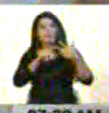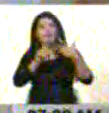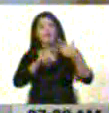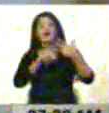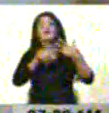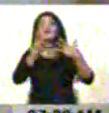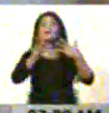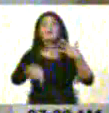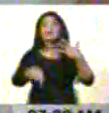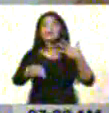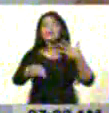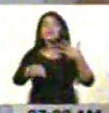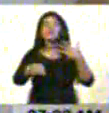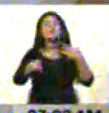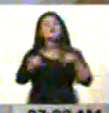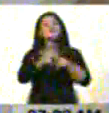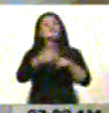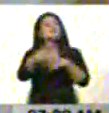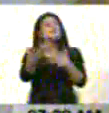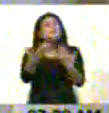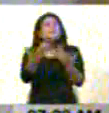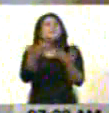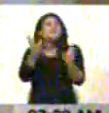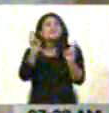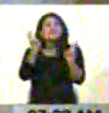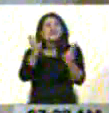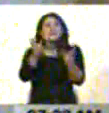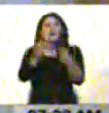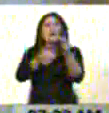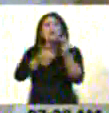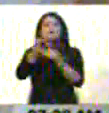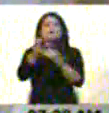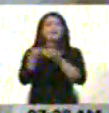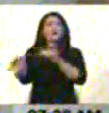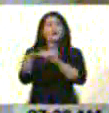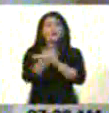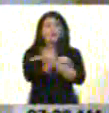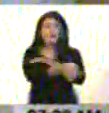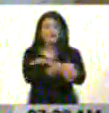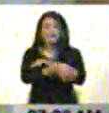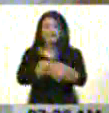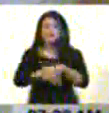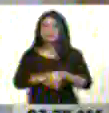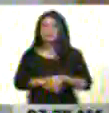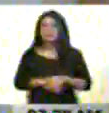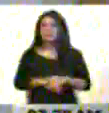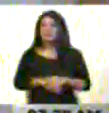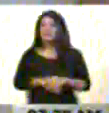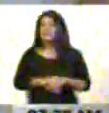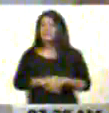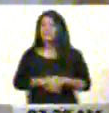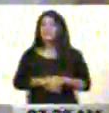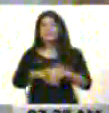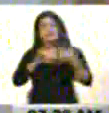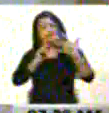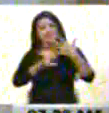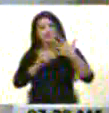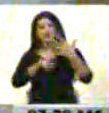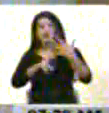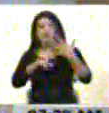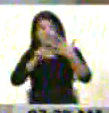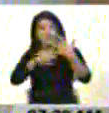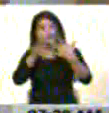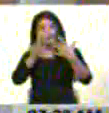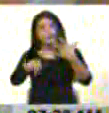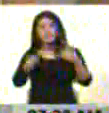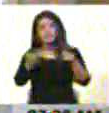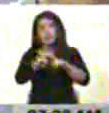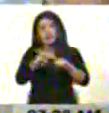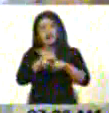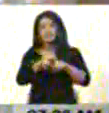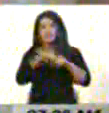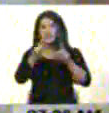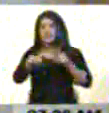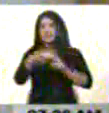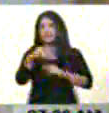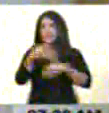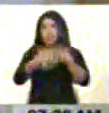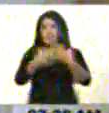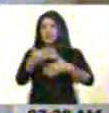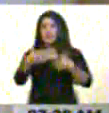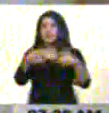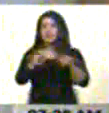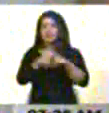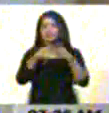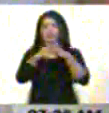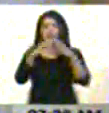la municipalización de la justicia. Y en quinto lugar, el presidente hablaba también de irse todos